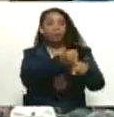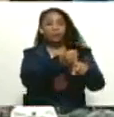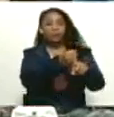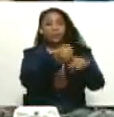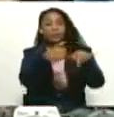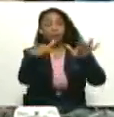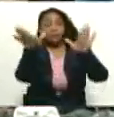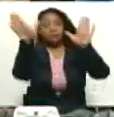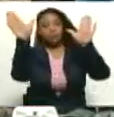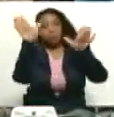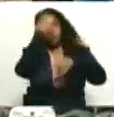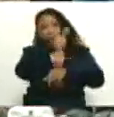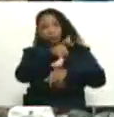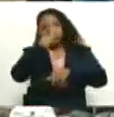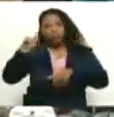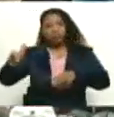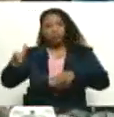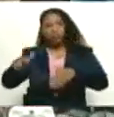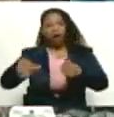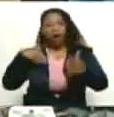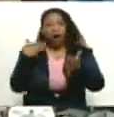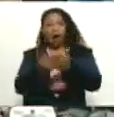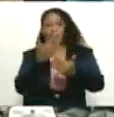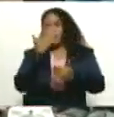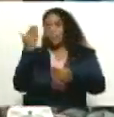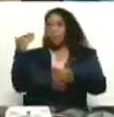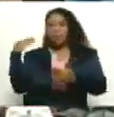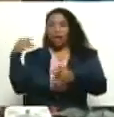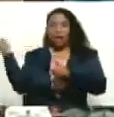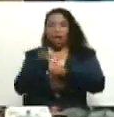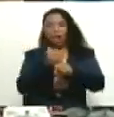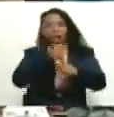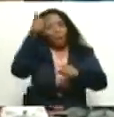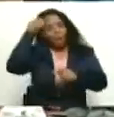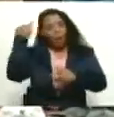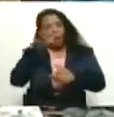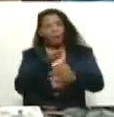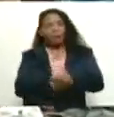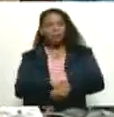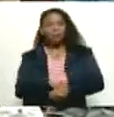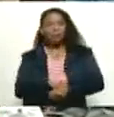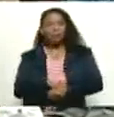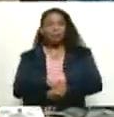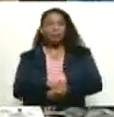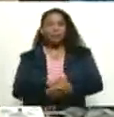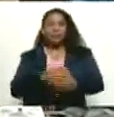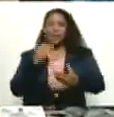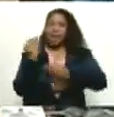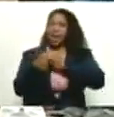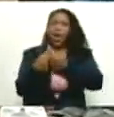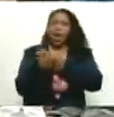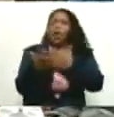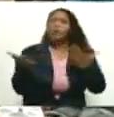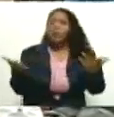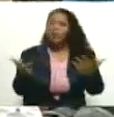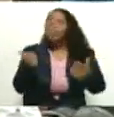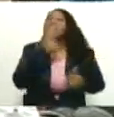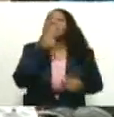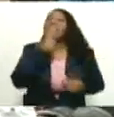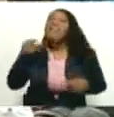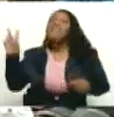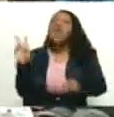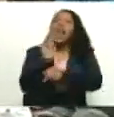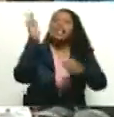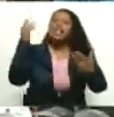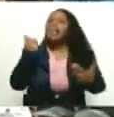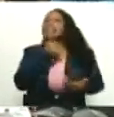supuestos candidatos que hasta hace poco estaban agrediendo a nuestro pueblo. ¿Y cómo es la cosa entonces, pues? ¿Quiénes son los violentos?